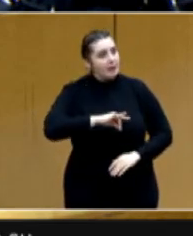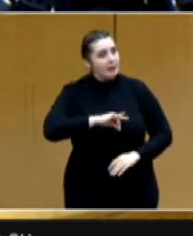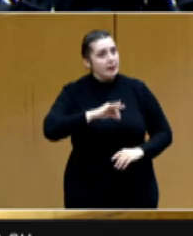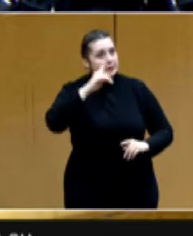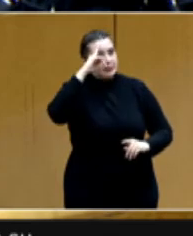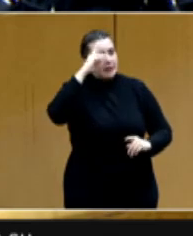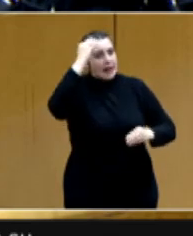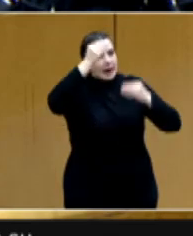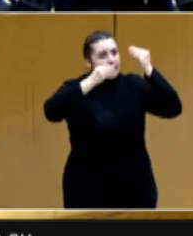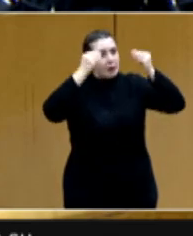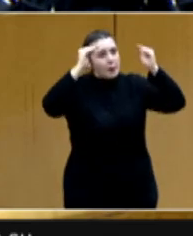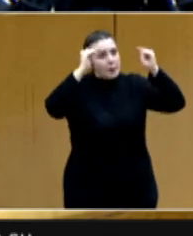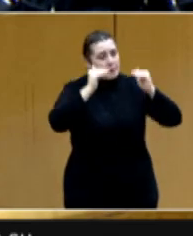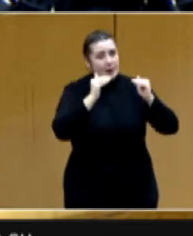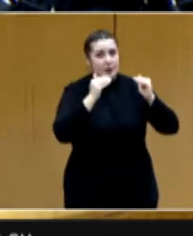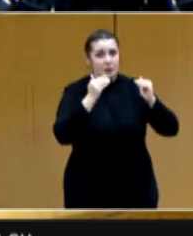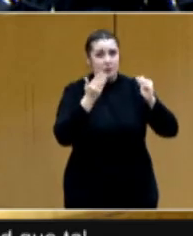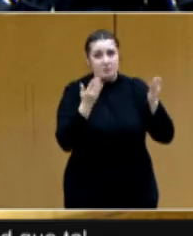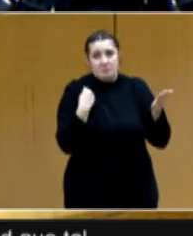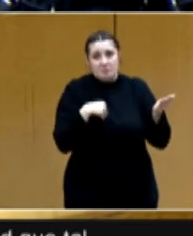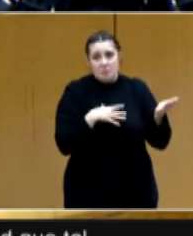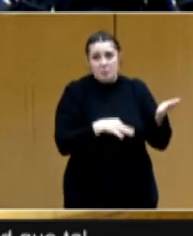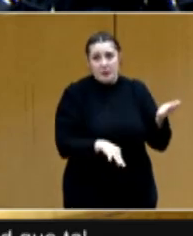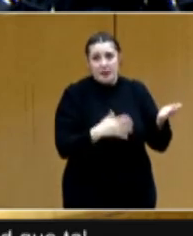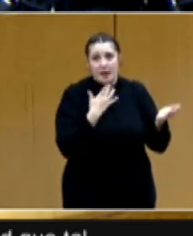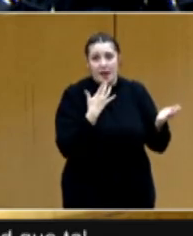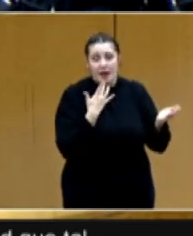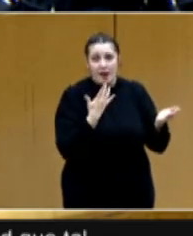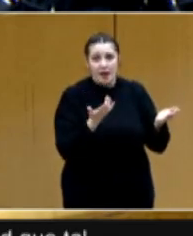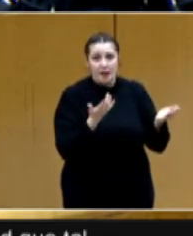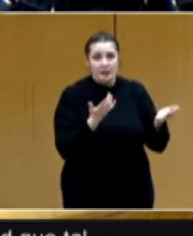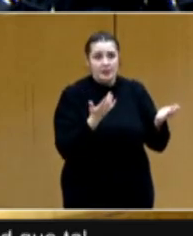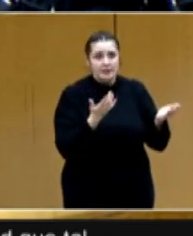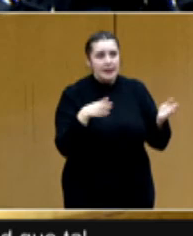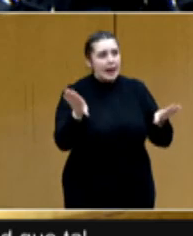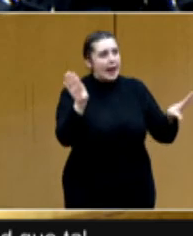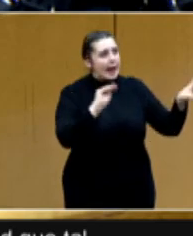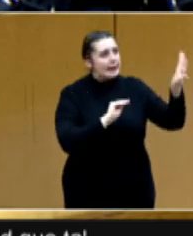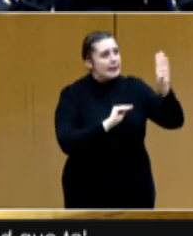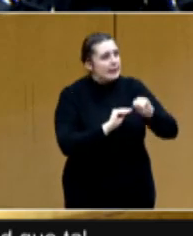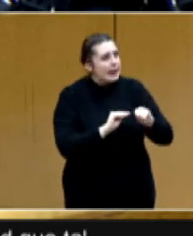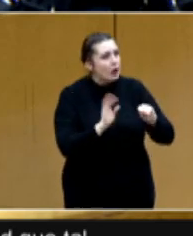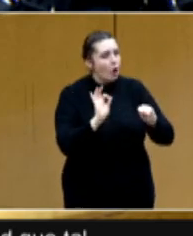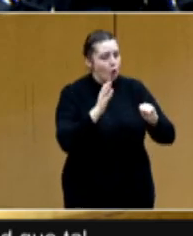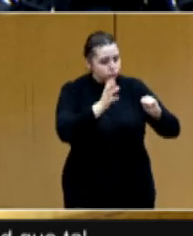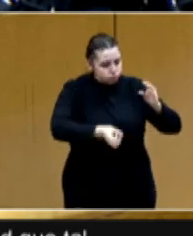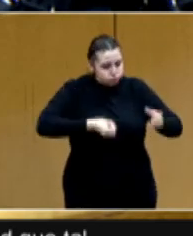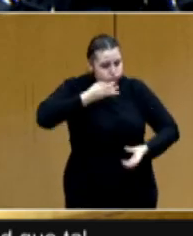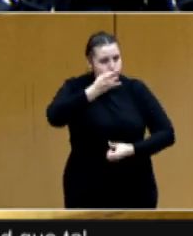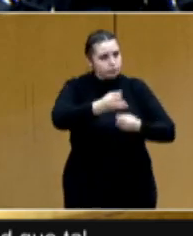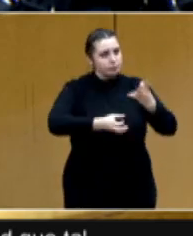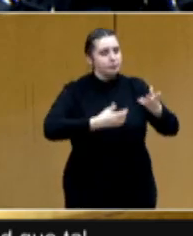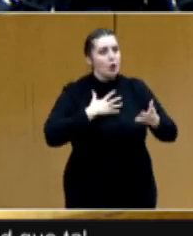en una ulterior fase donde tal vez ella no alcance a concebir o a exteriorizar o a manifestar esta voluntad